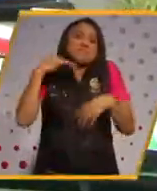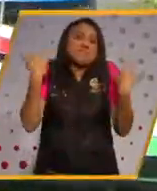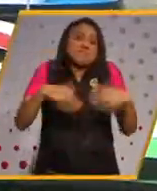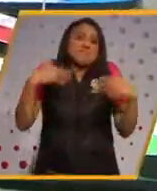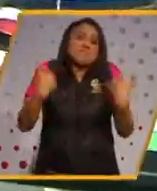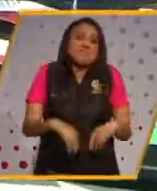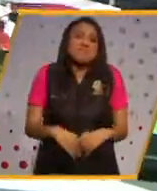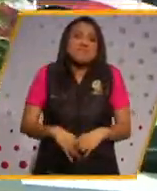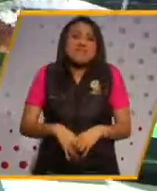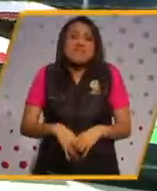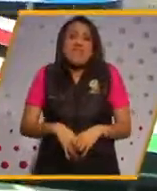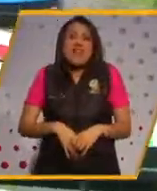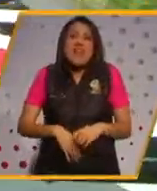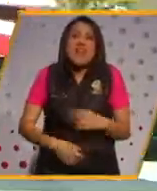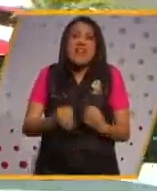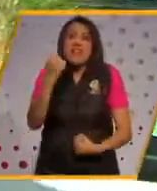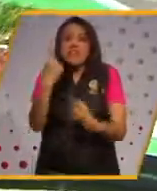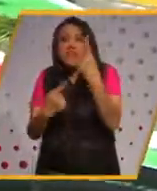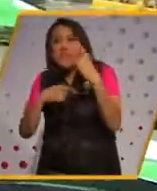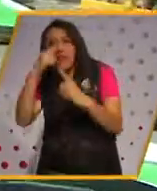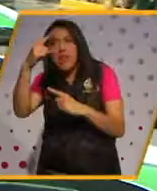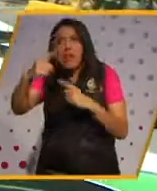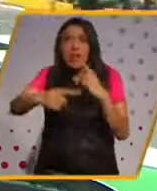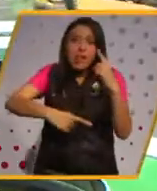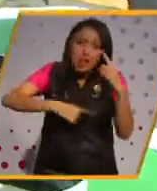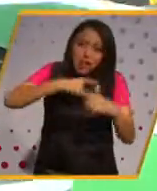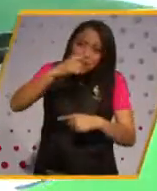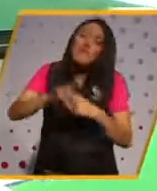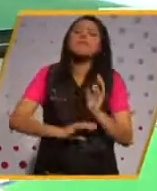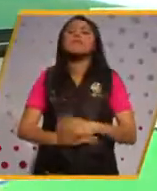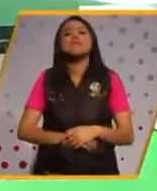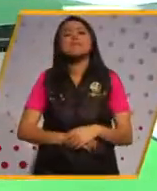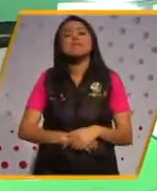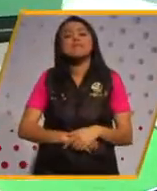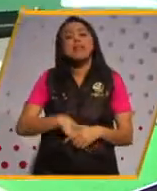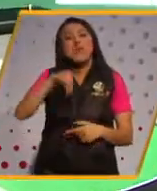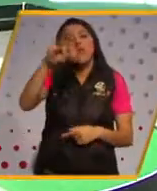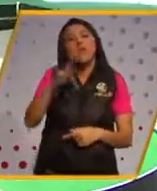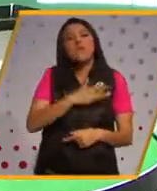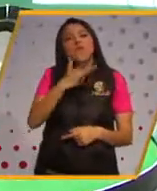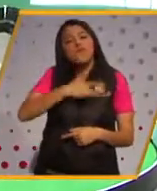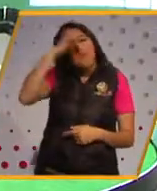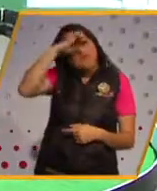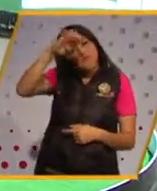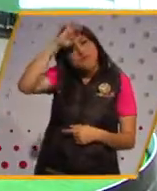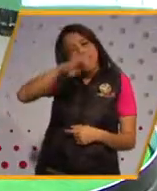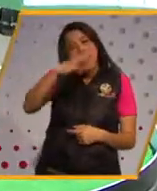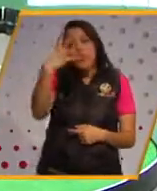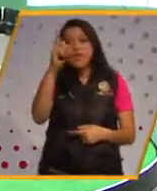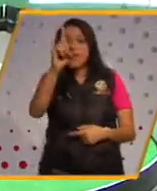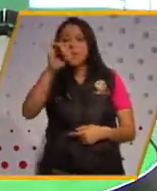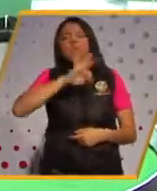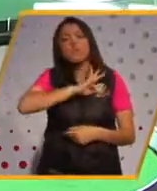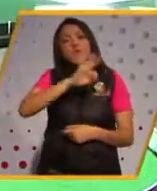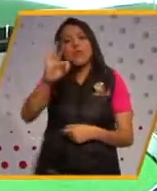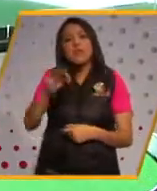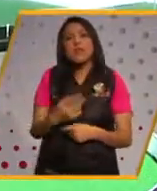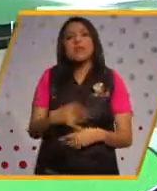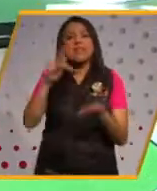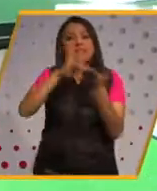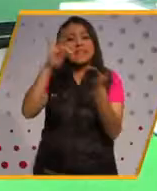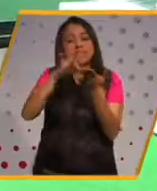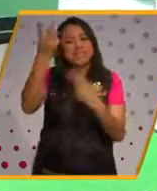a uno se le revuelven las ideas y engañamos los sentidos es una experiencia 4d que le invito a vivir gracias y voy al estudio en un